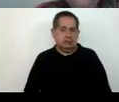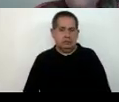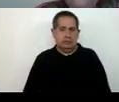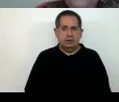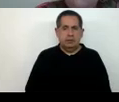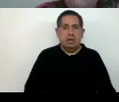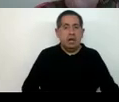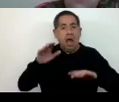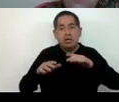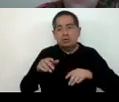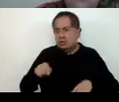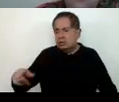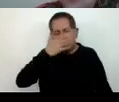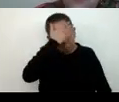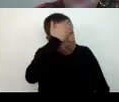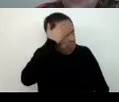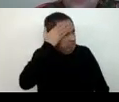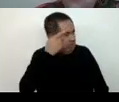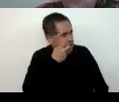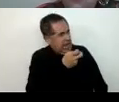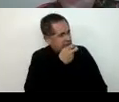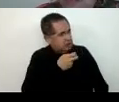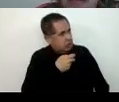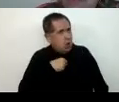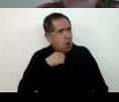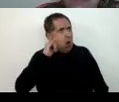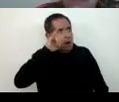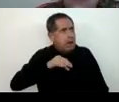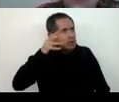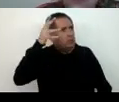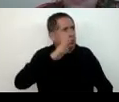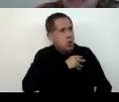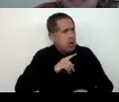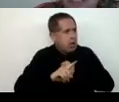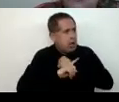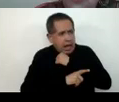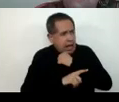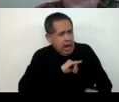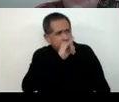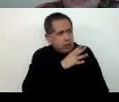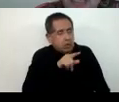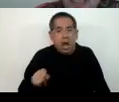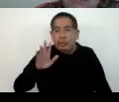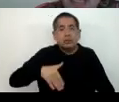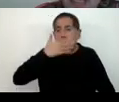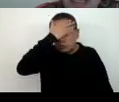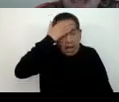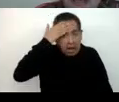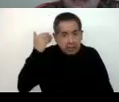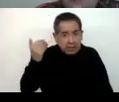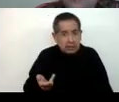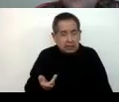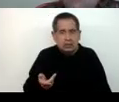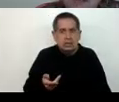Muchas veces no se enteran de que con este procedimiento ya nunca van a poder tener hijos. Es muy difícil que haya